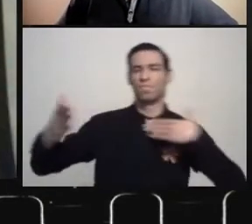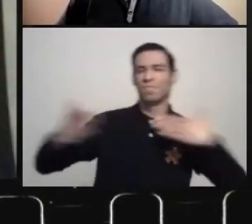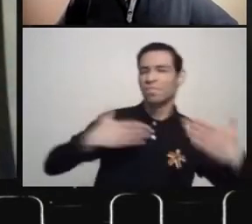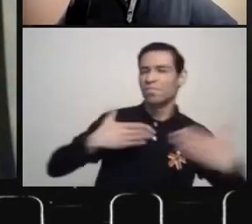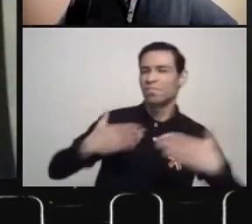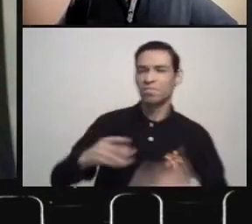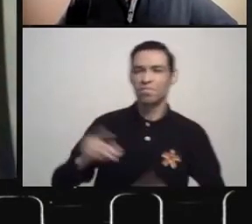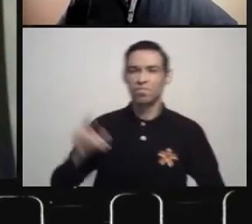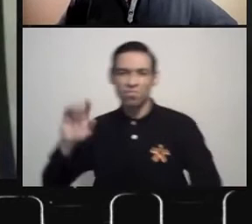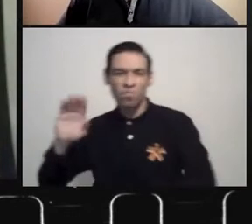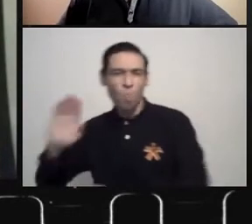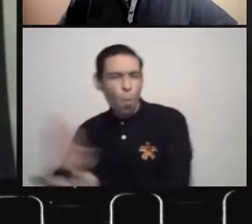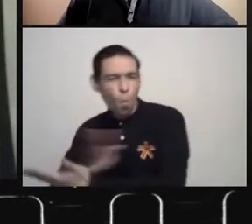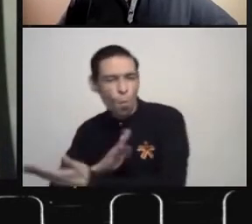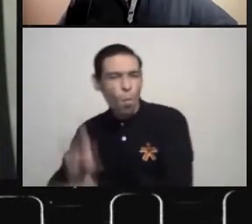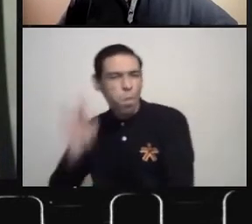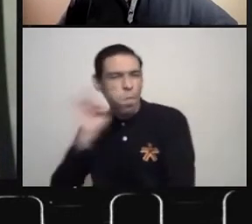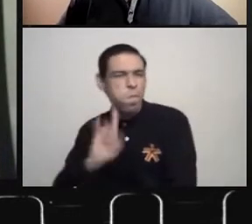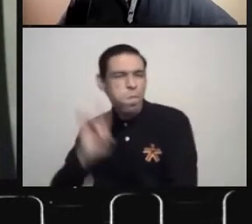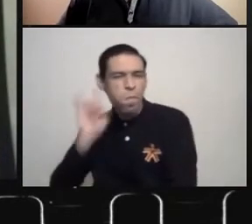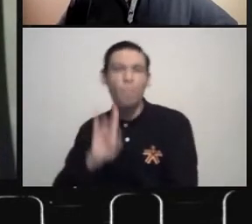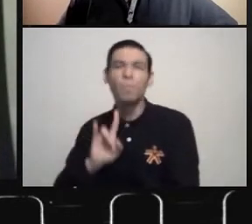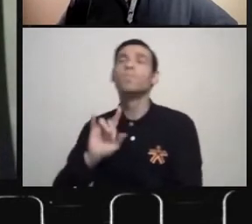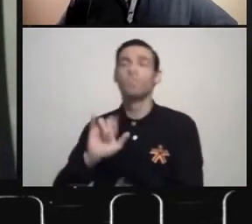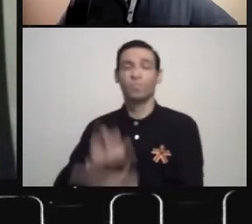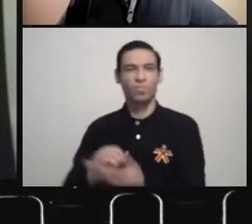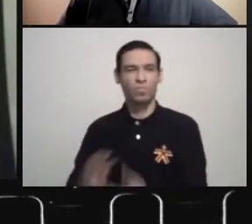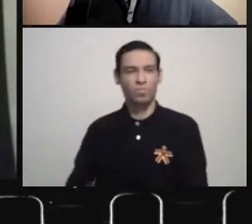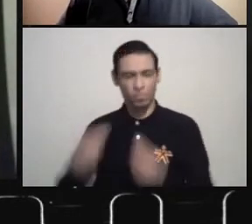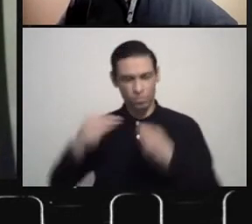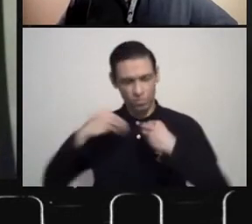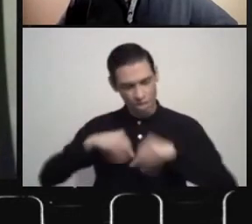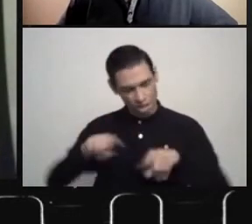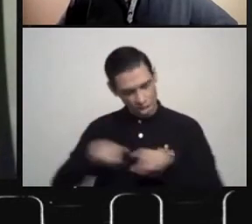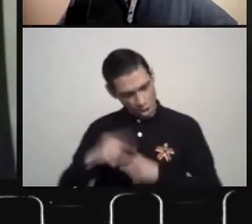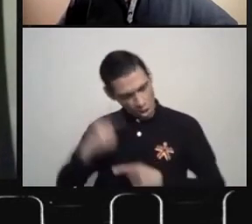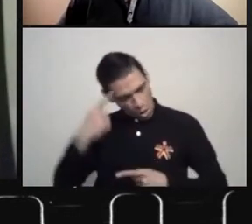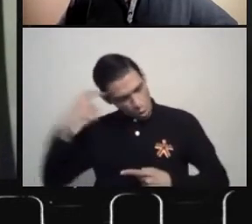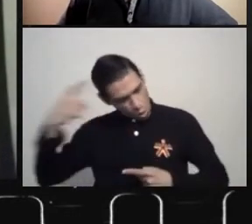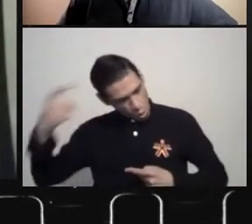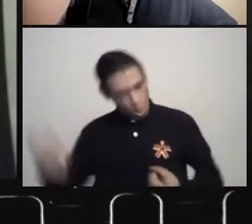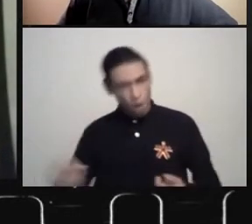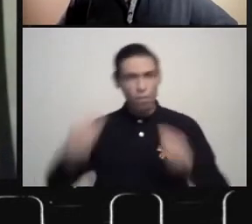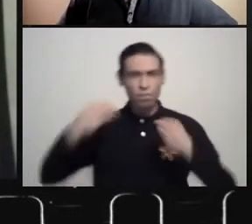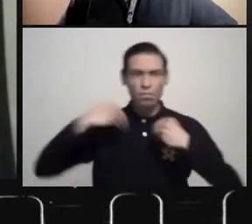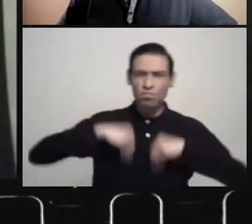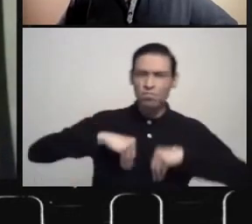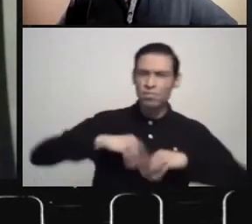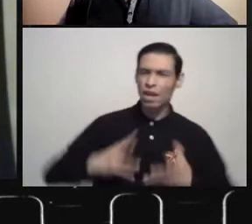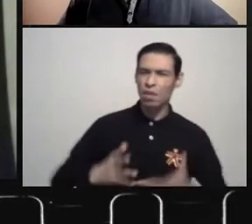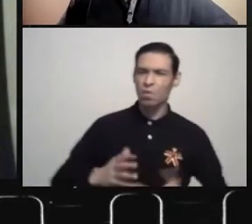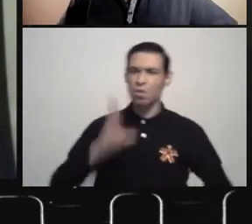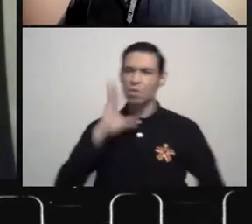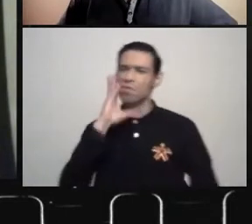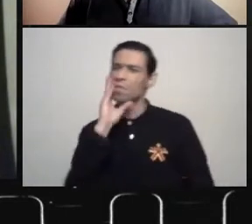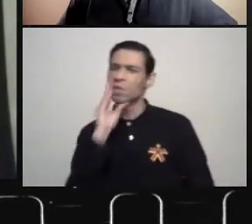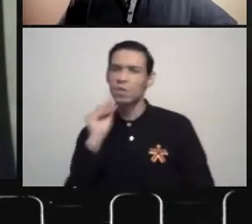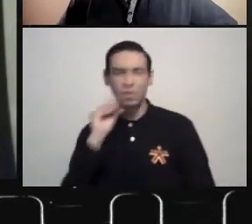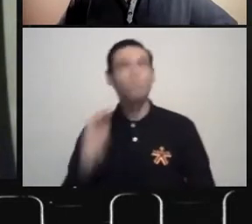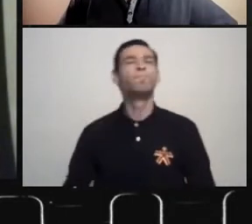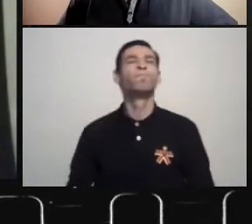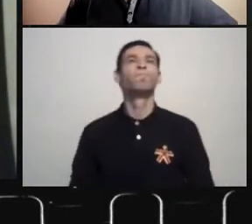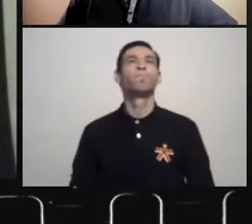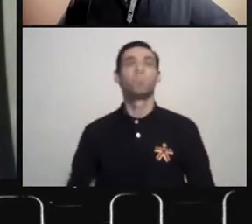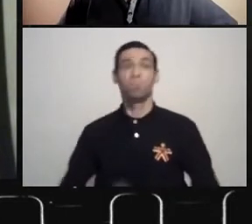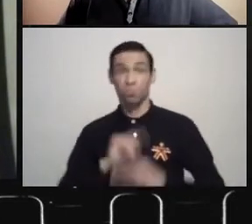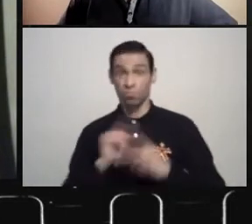música, que Total. es algo que nos llena y nos da bagaje y nos da discurso. La segunda